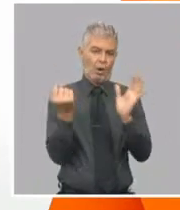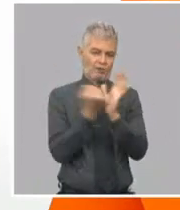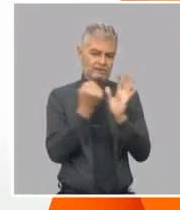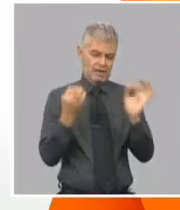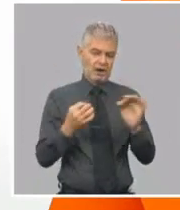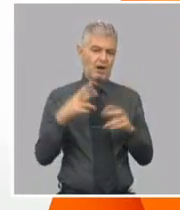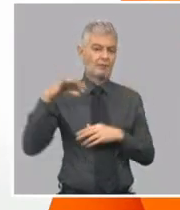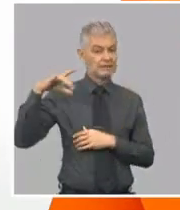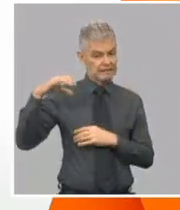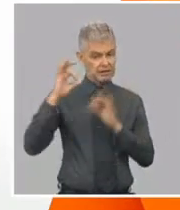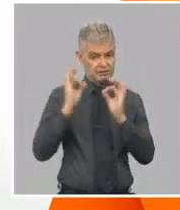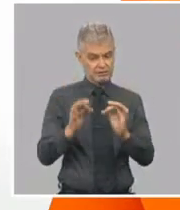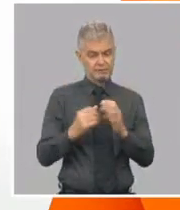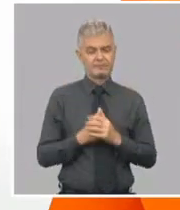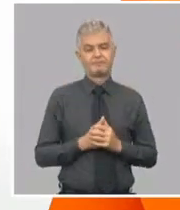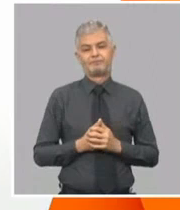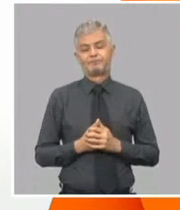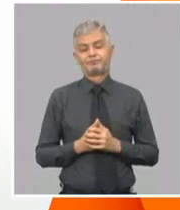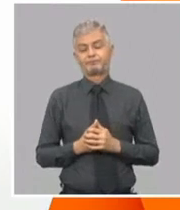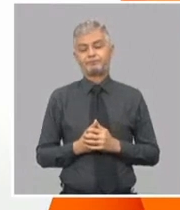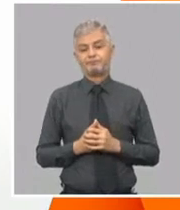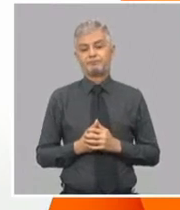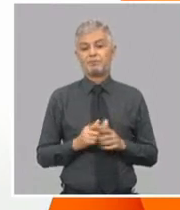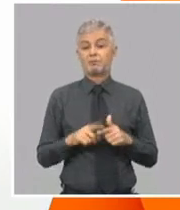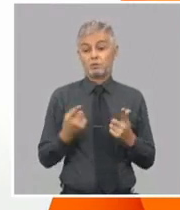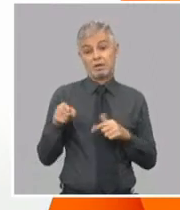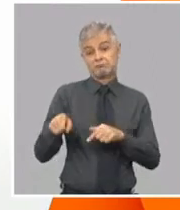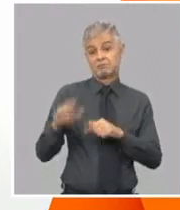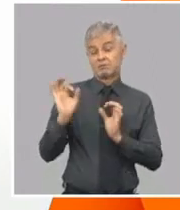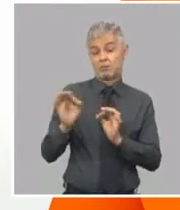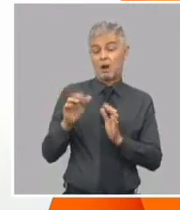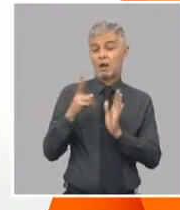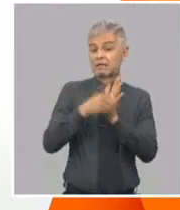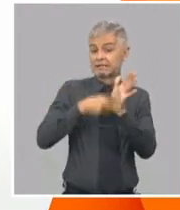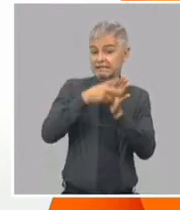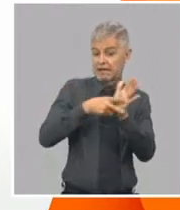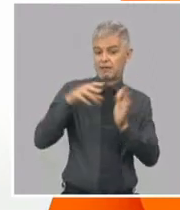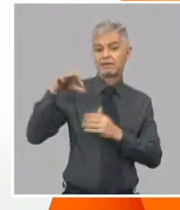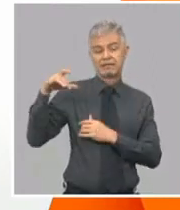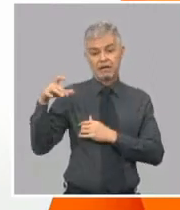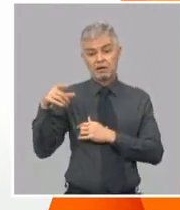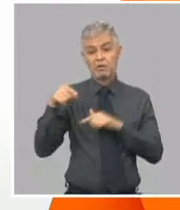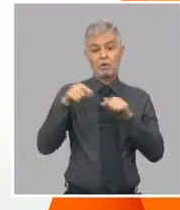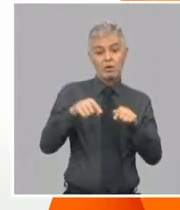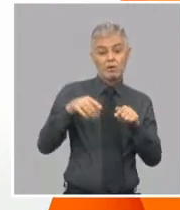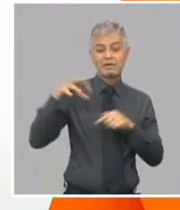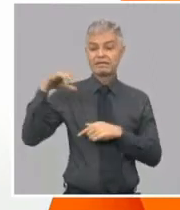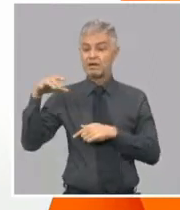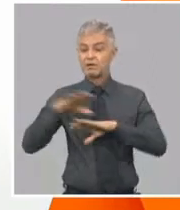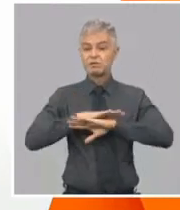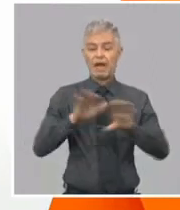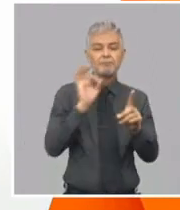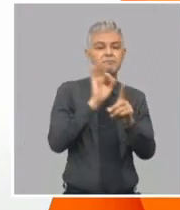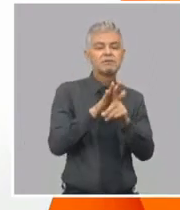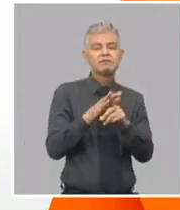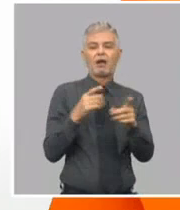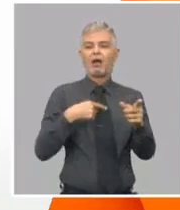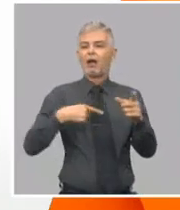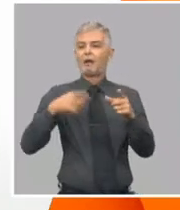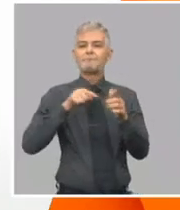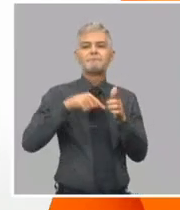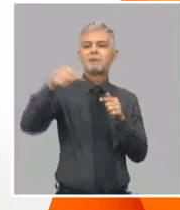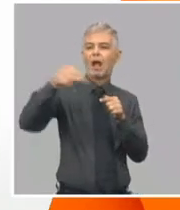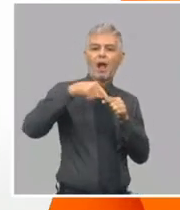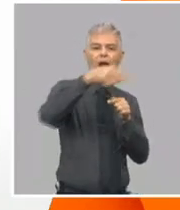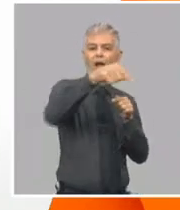nosotros esperamos que será en breve porque ese sería también otros servicios que aunque pinar del río restablece un grupo de viajes con la